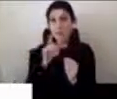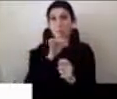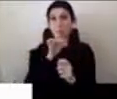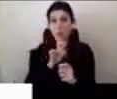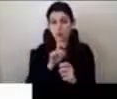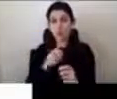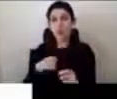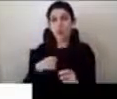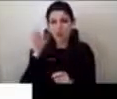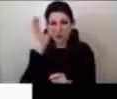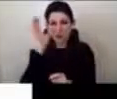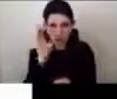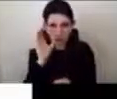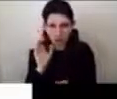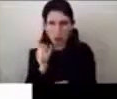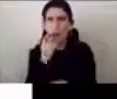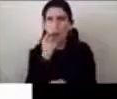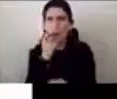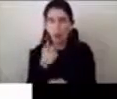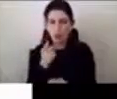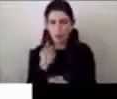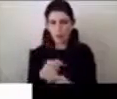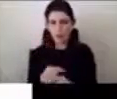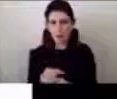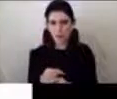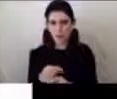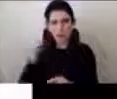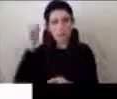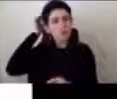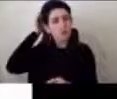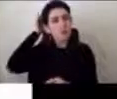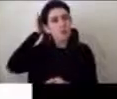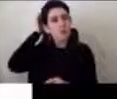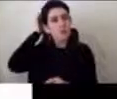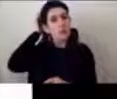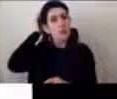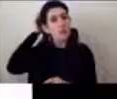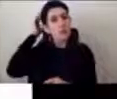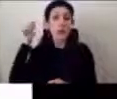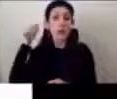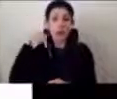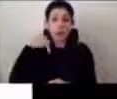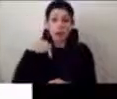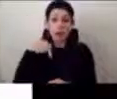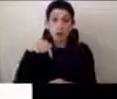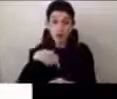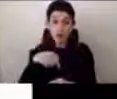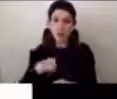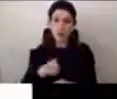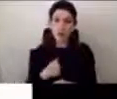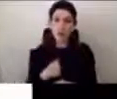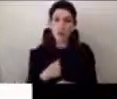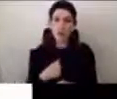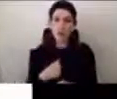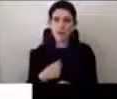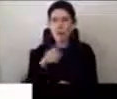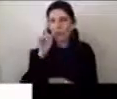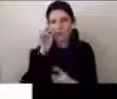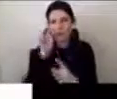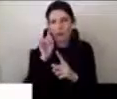le puede quedar más cerca. Pero en esta oportunidad, además, he elegido una de mis tiendas favoritas. Yo no tengo